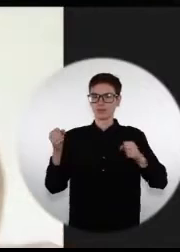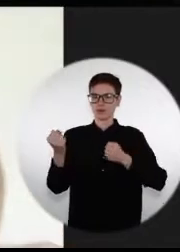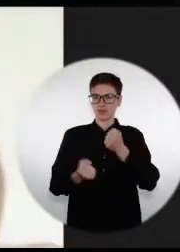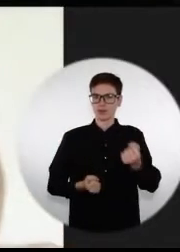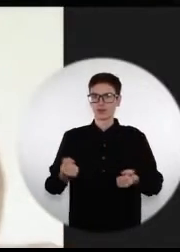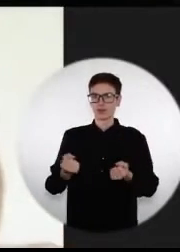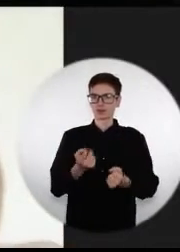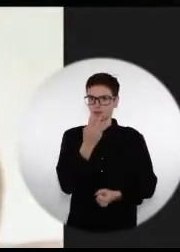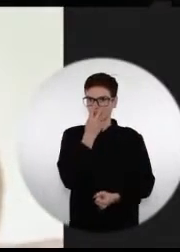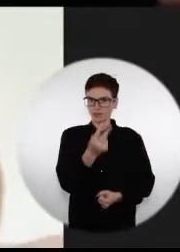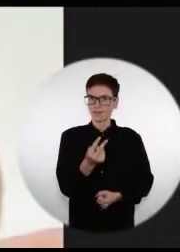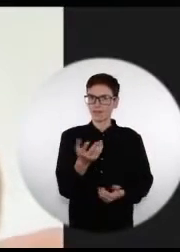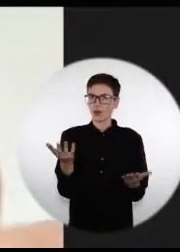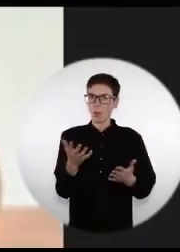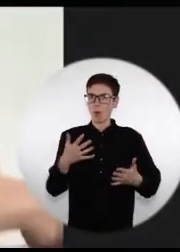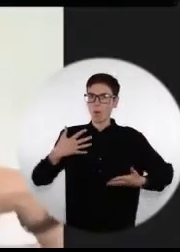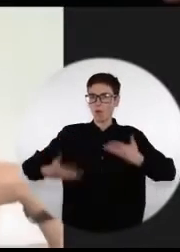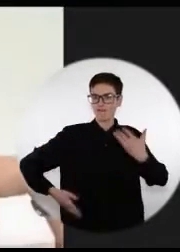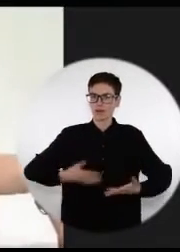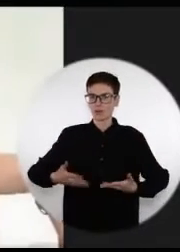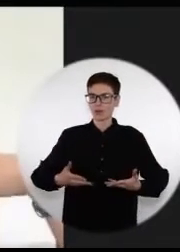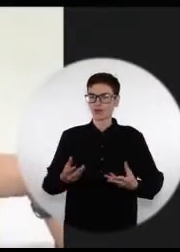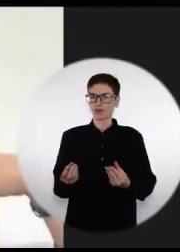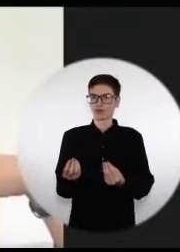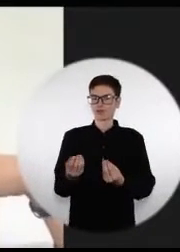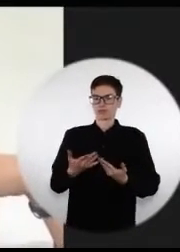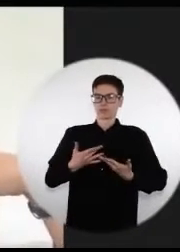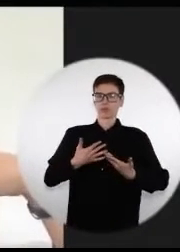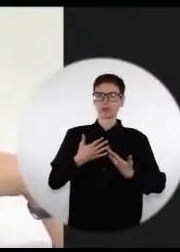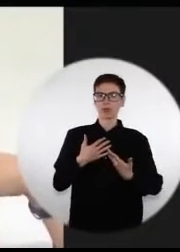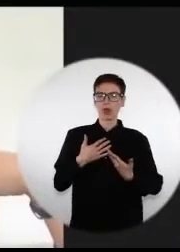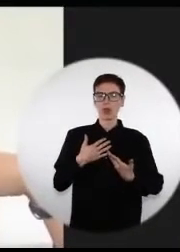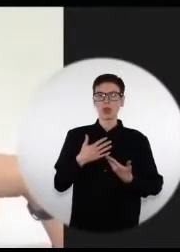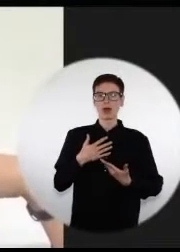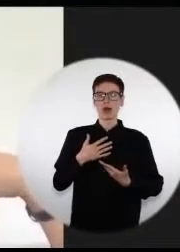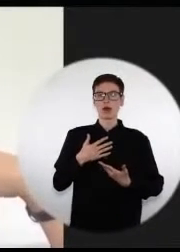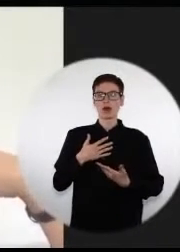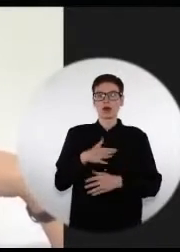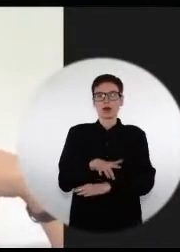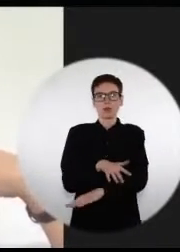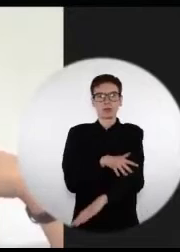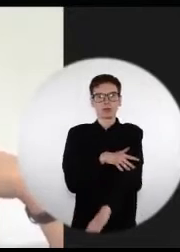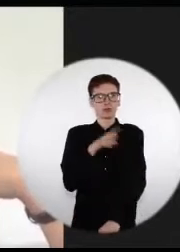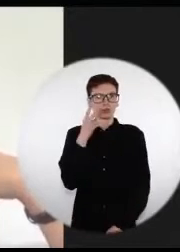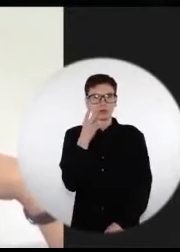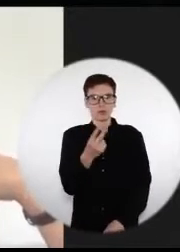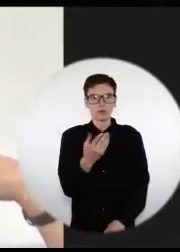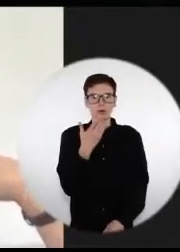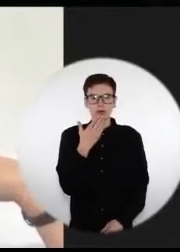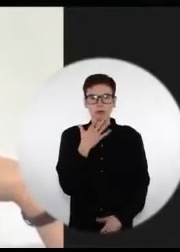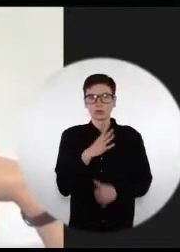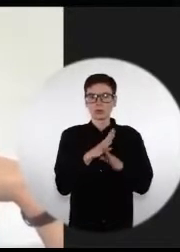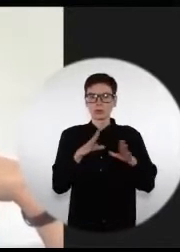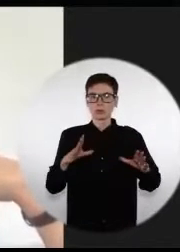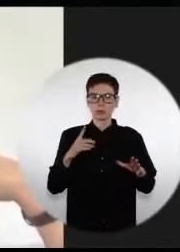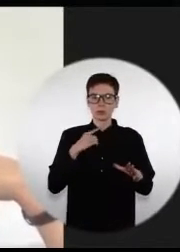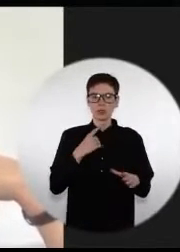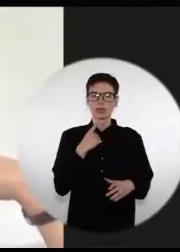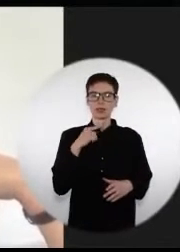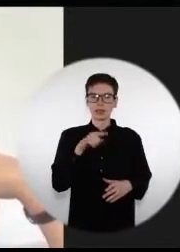que decía esta inversión netamente artística que a pesar de tener una búsqueda que emparenta con la danza se ve como un movimiento super